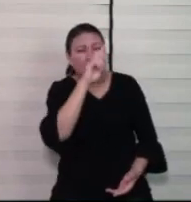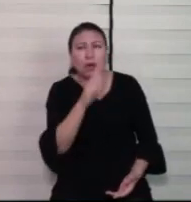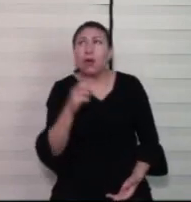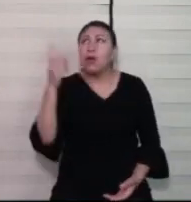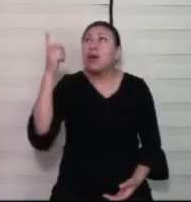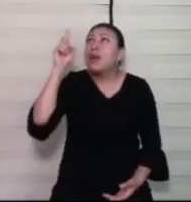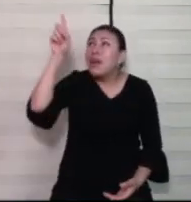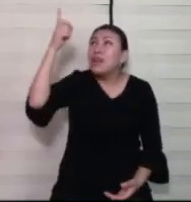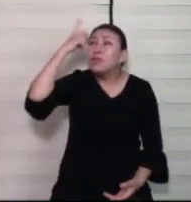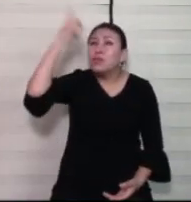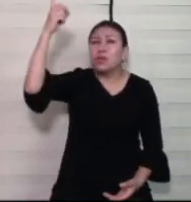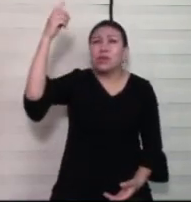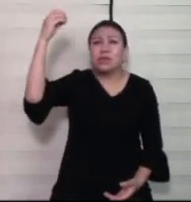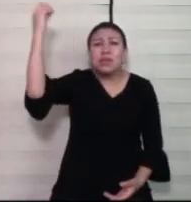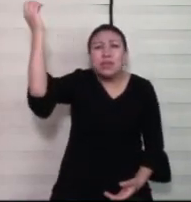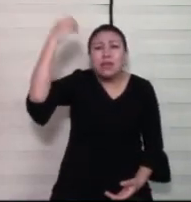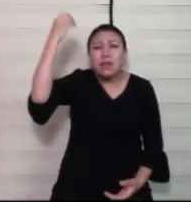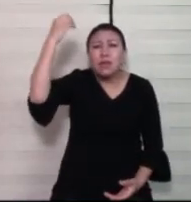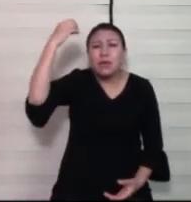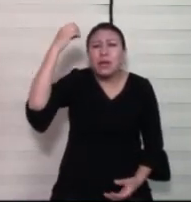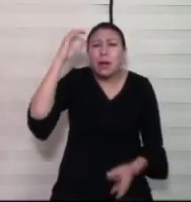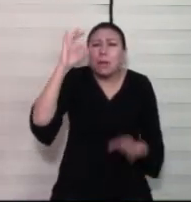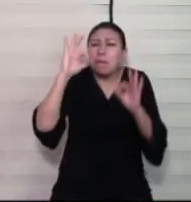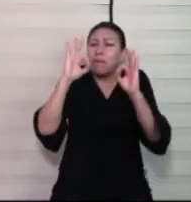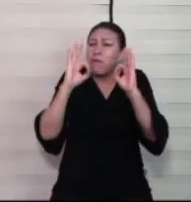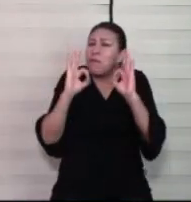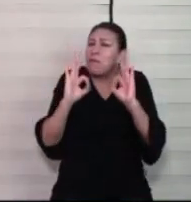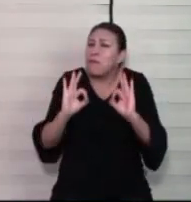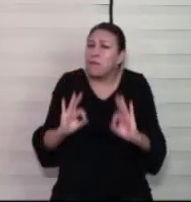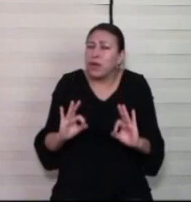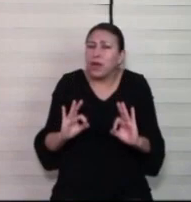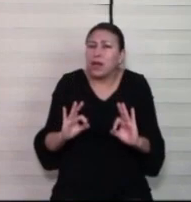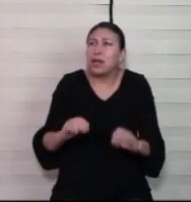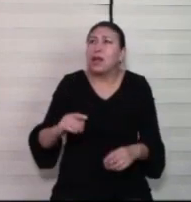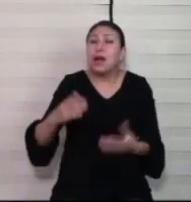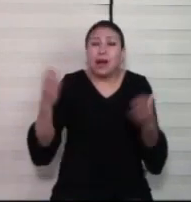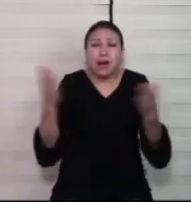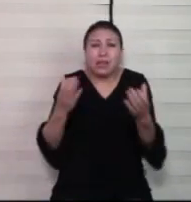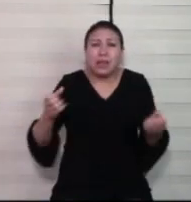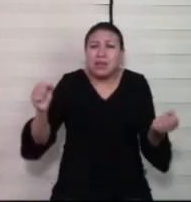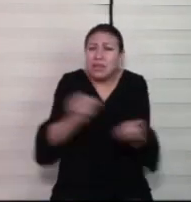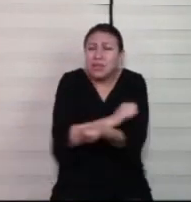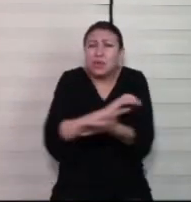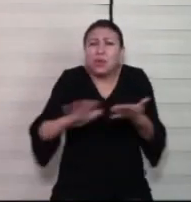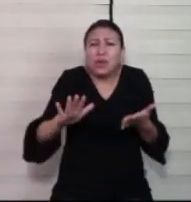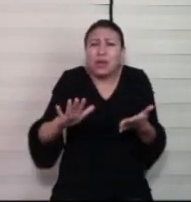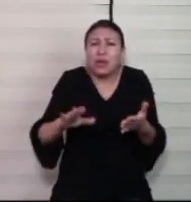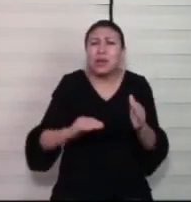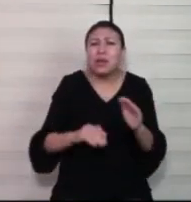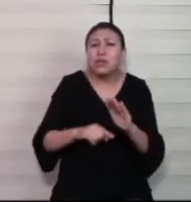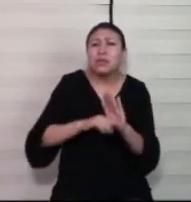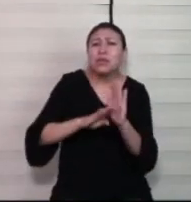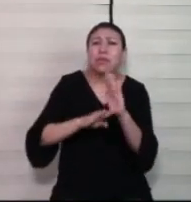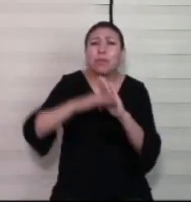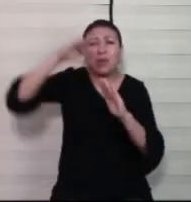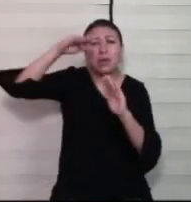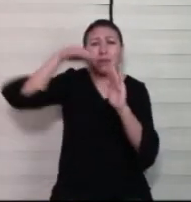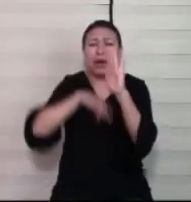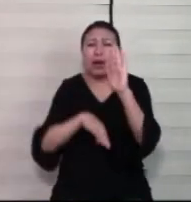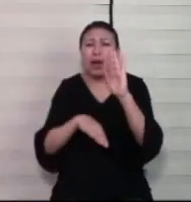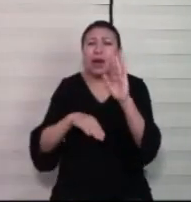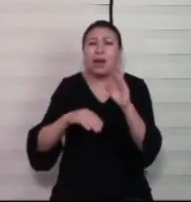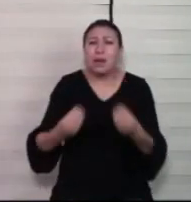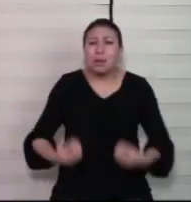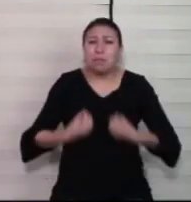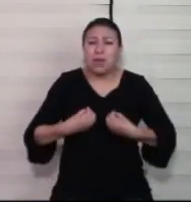sabiduría divina podía decidir y hacer y crear, destruir, subir, bajar, dar vida, dar muerte. Él